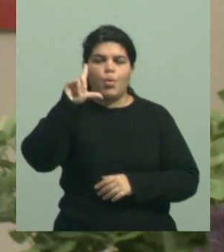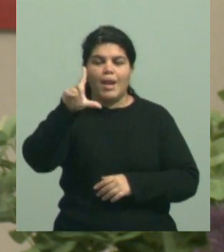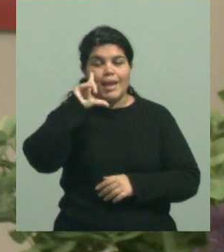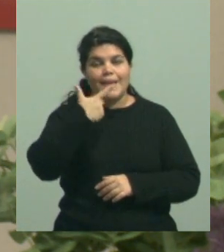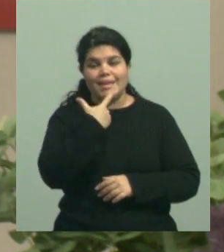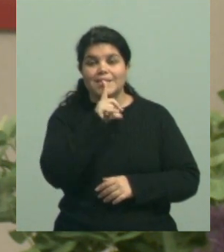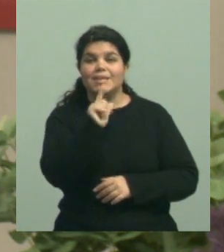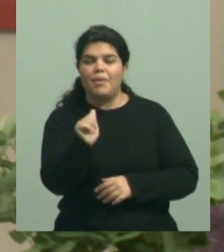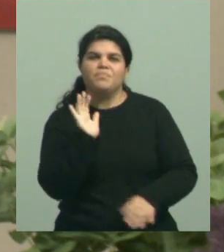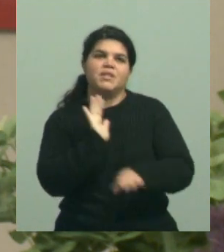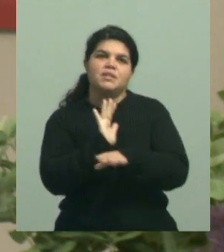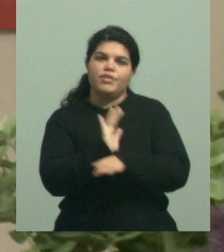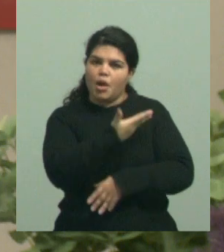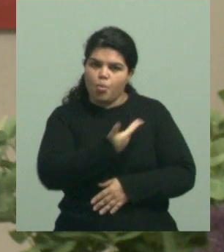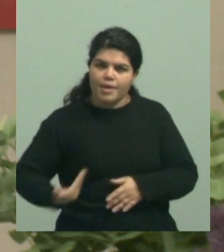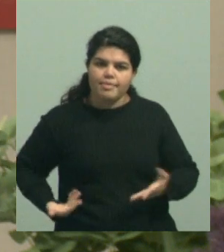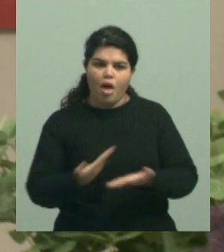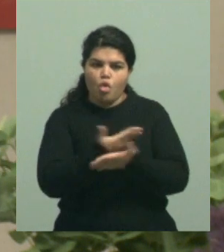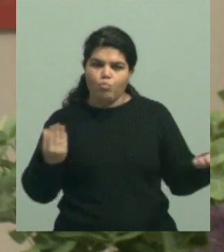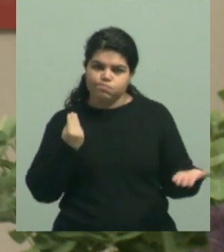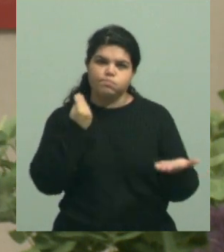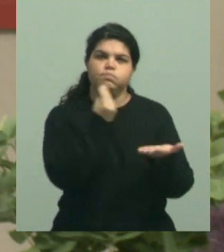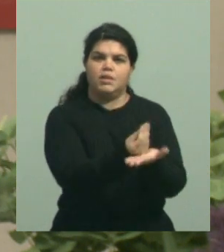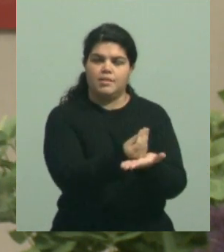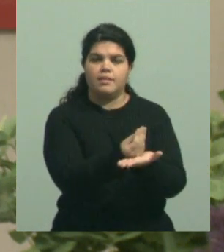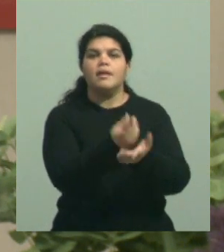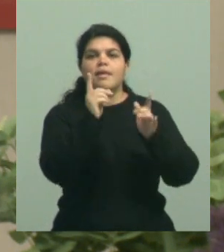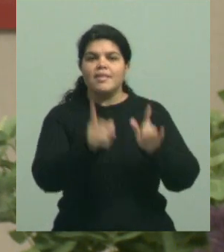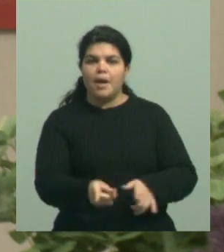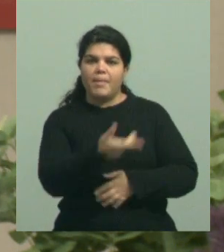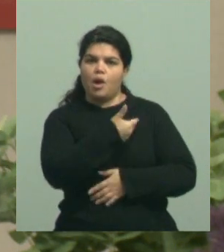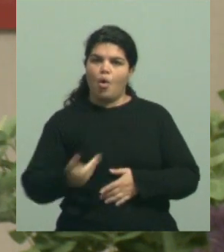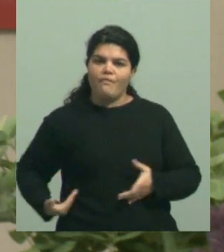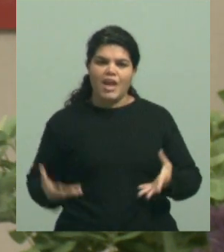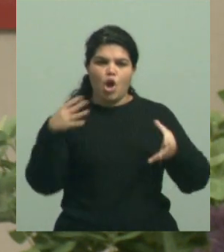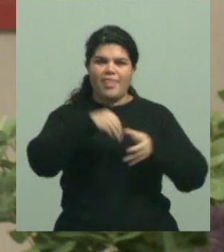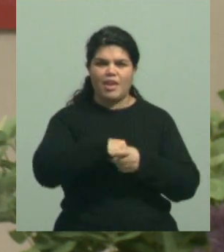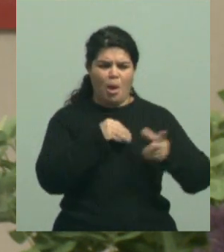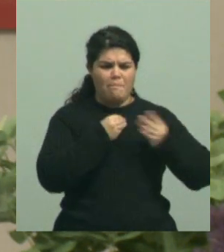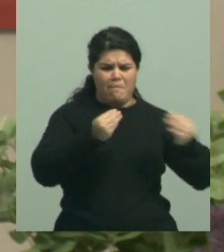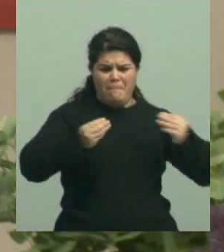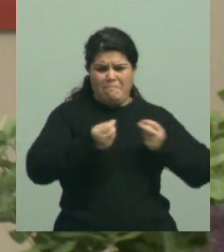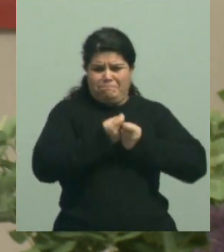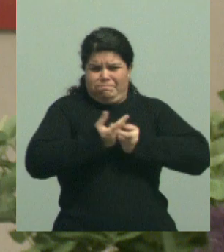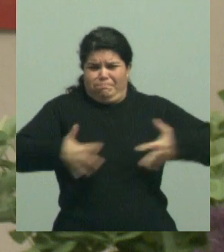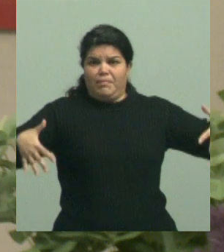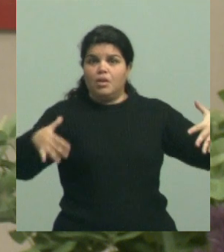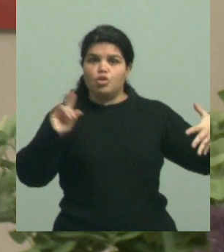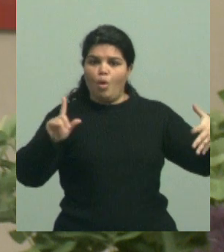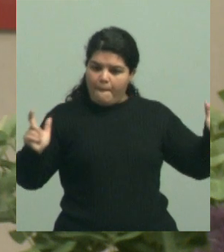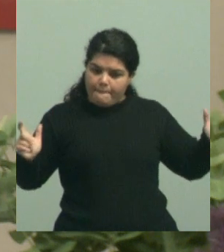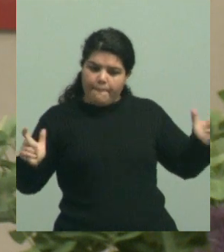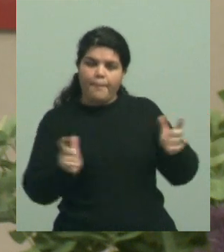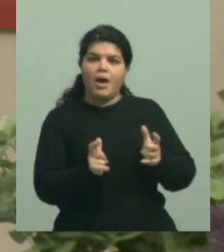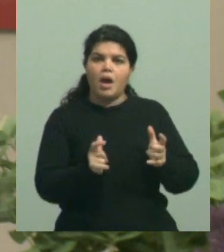Estado presente y amplio, un Estado más reducido y en retirada. Bueno, justamente en México se está dando